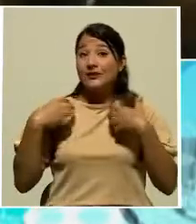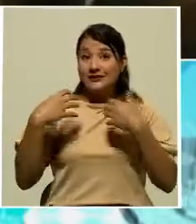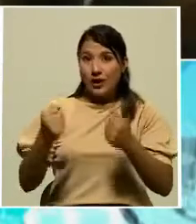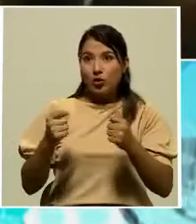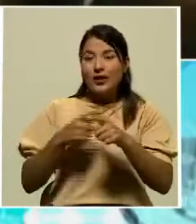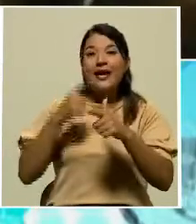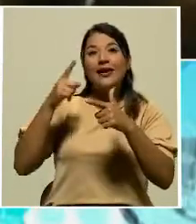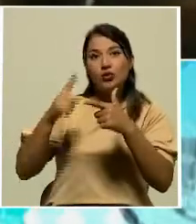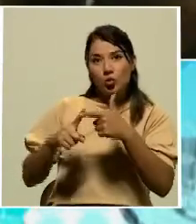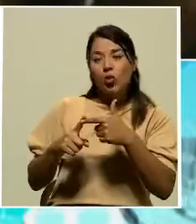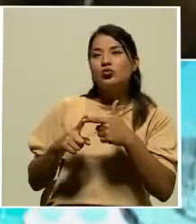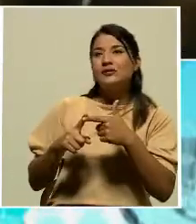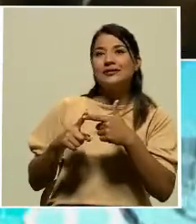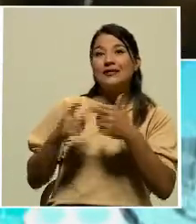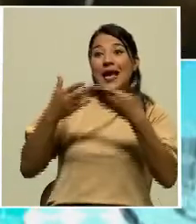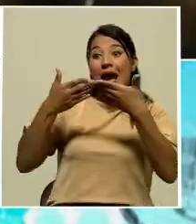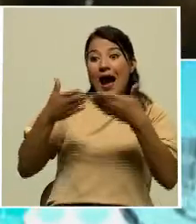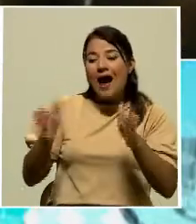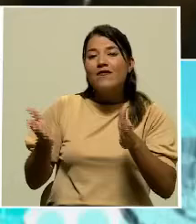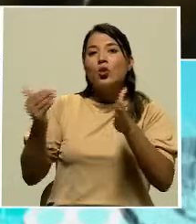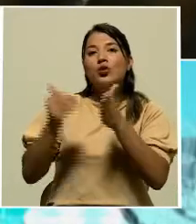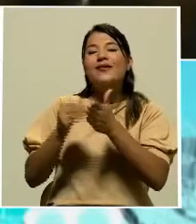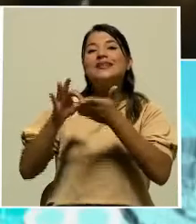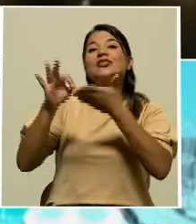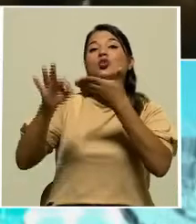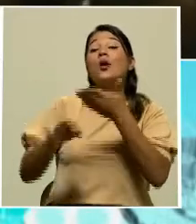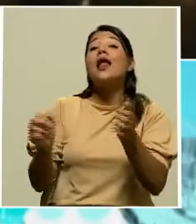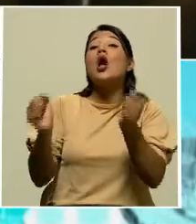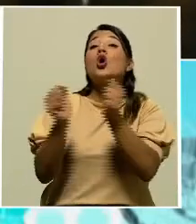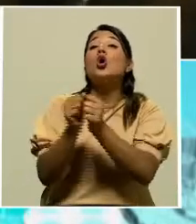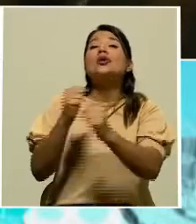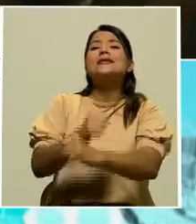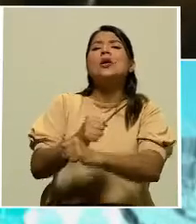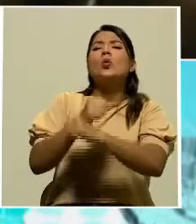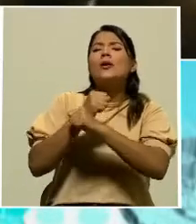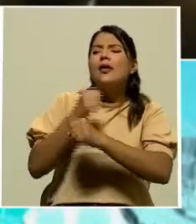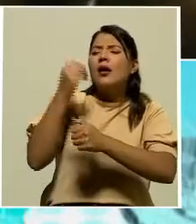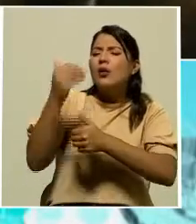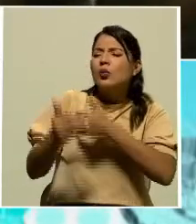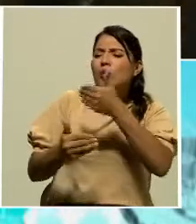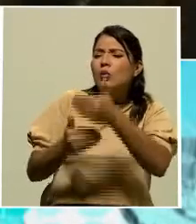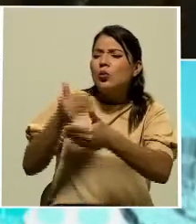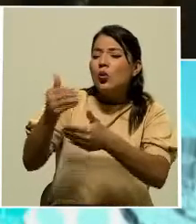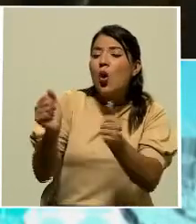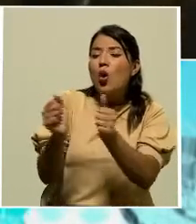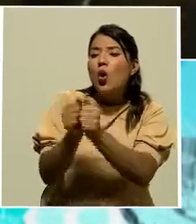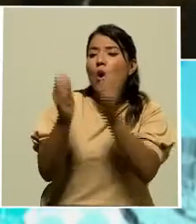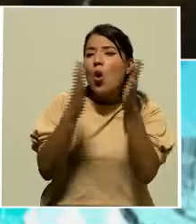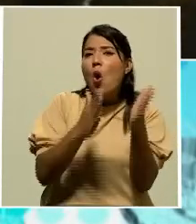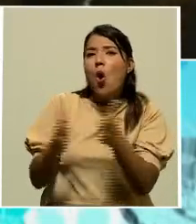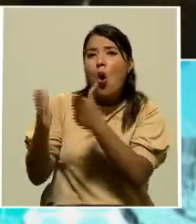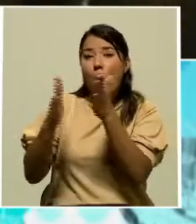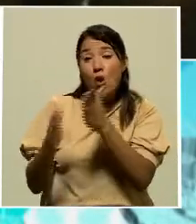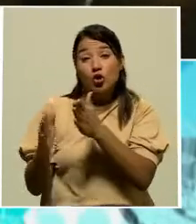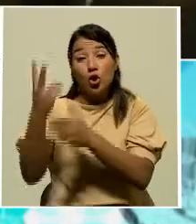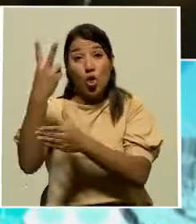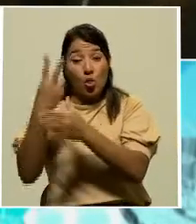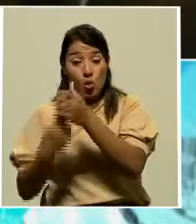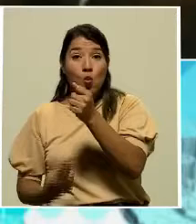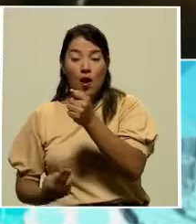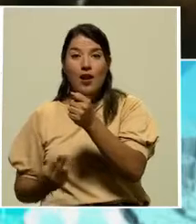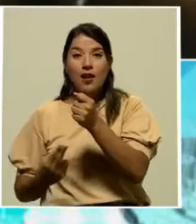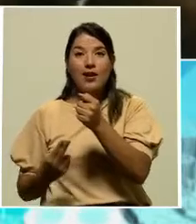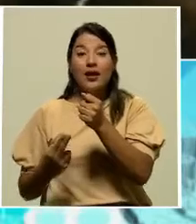reabierta de forma segura, paulatina, estruturada, presencial, pero también digital, no